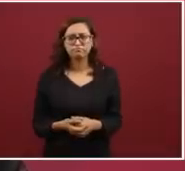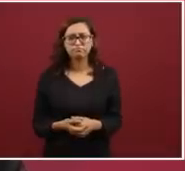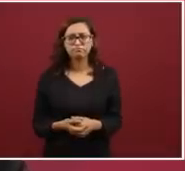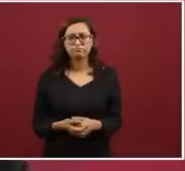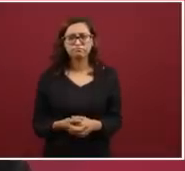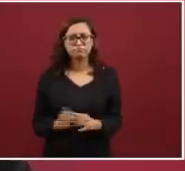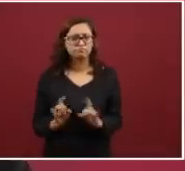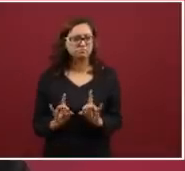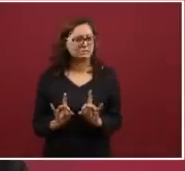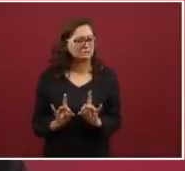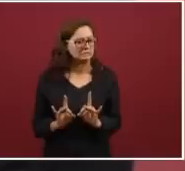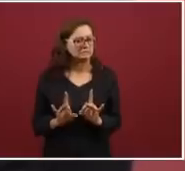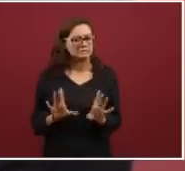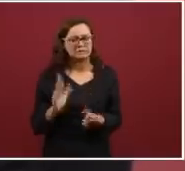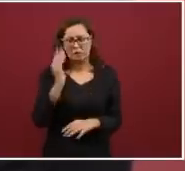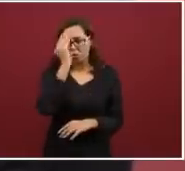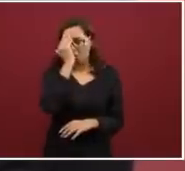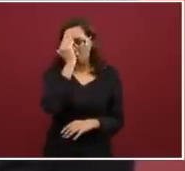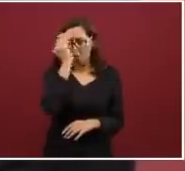es un asunto terrible.